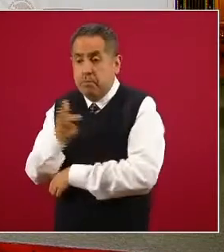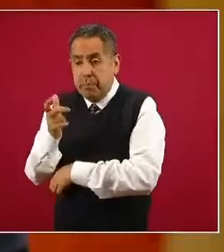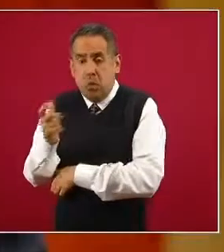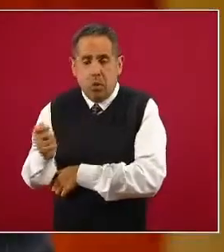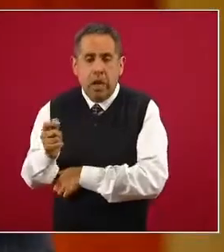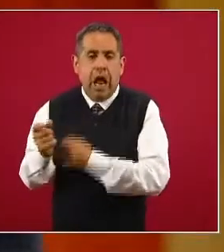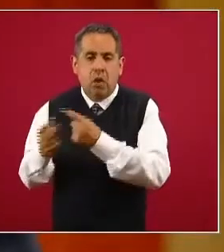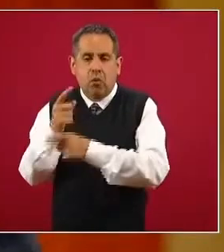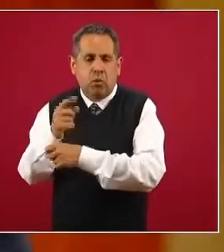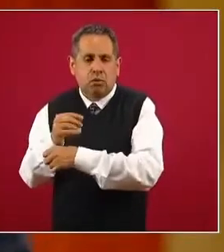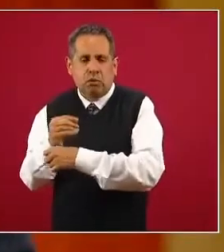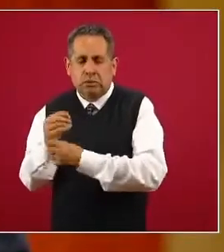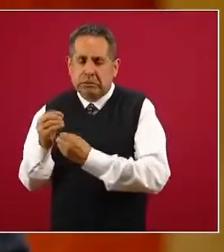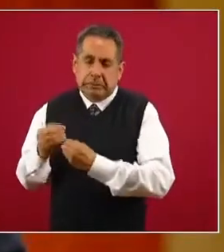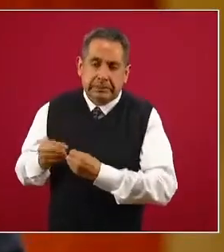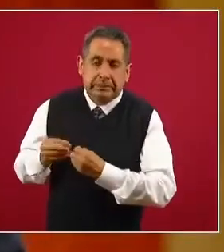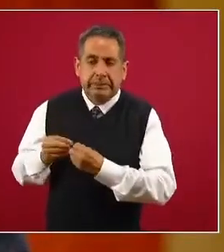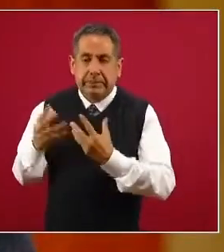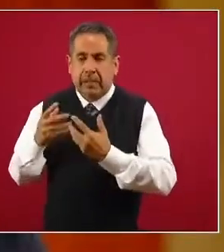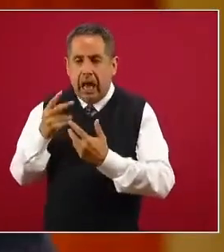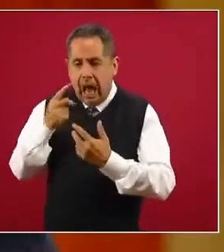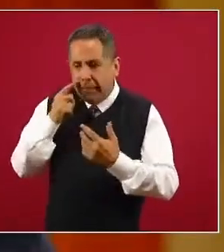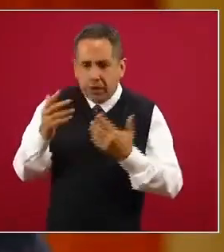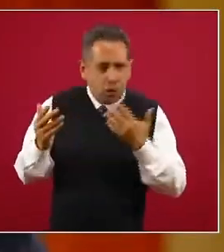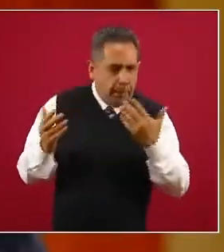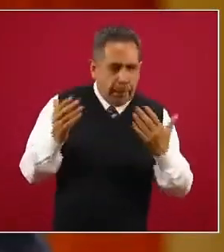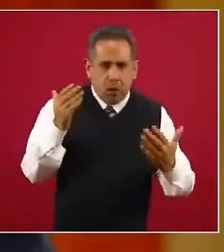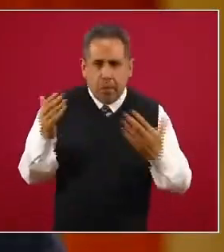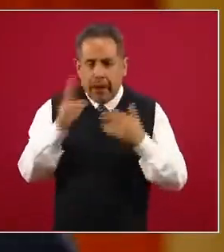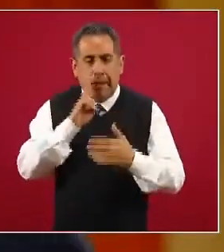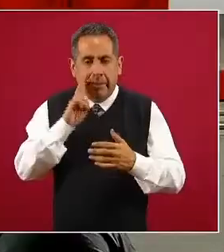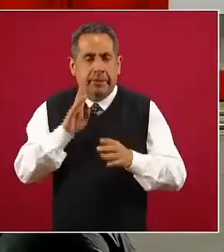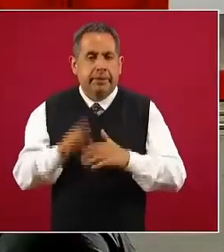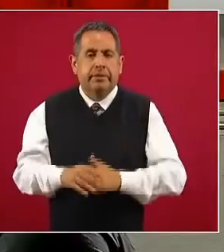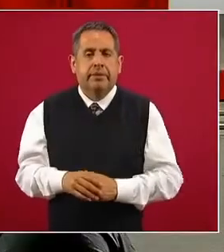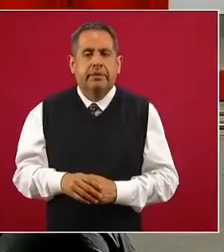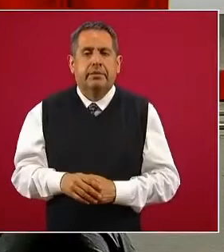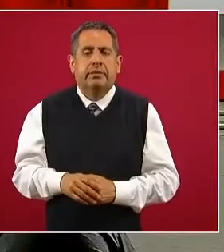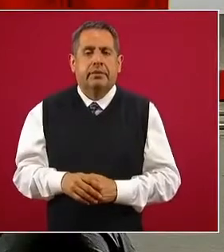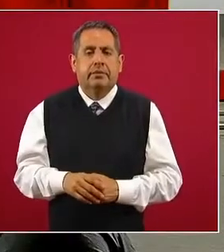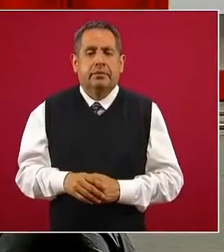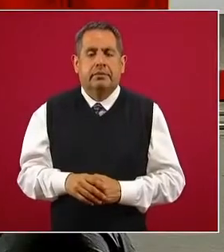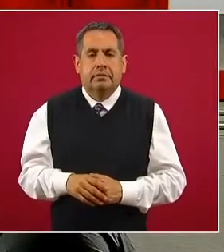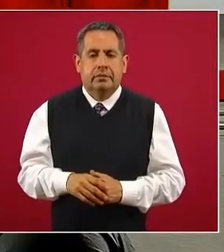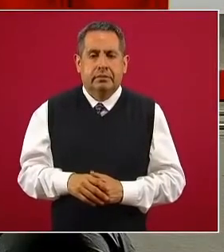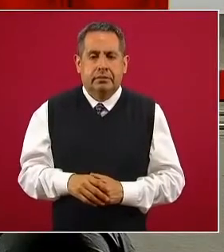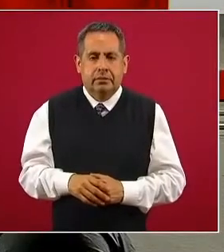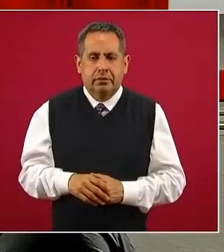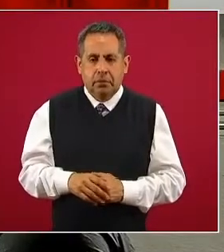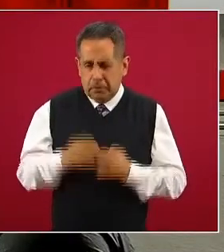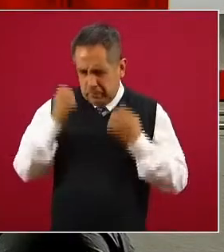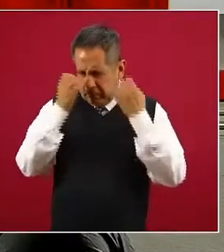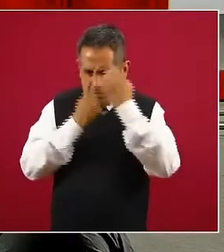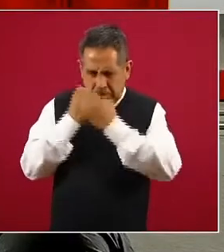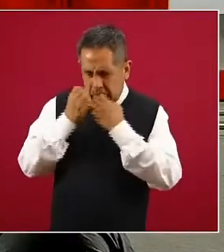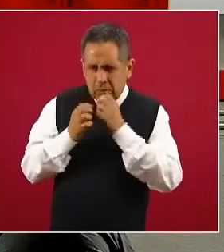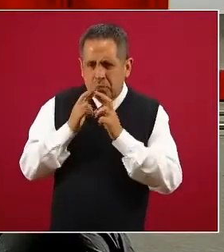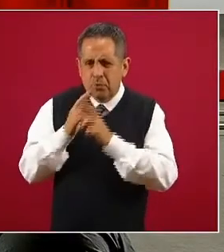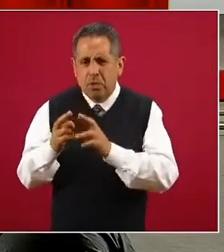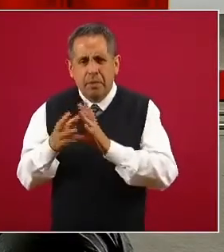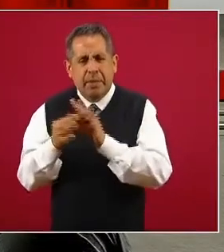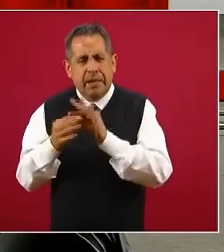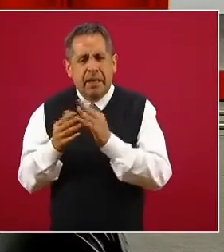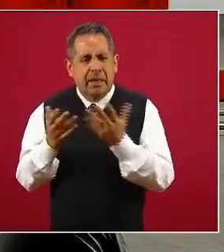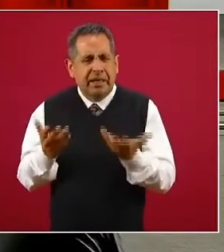reacción y es importante compararlo en una condición semejante. ¿Cómo se analizan los resultados de un